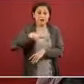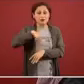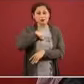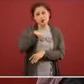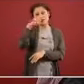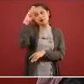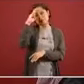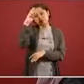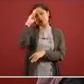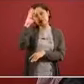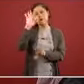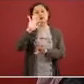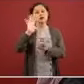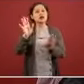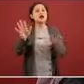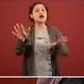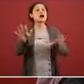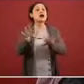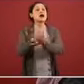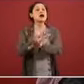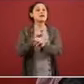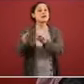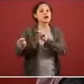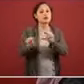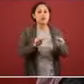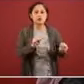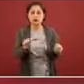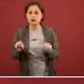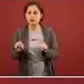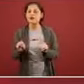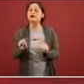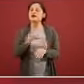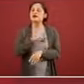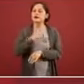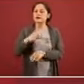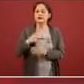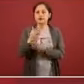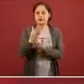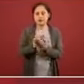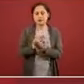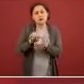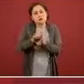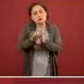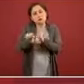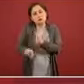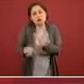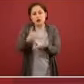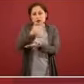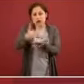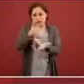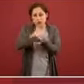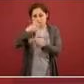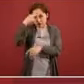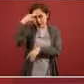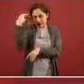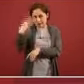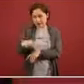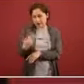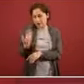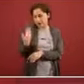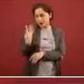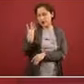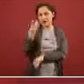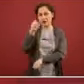ritmo diferente. Esto lo comentamos también referido al Valle de México hace casi 4 semanas y por